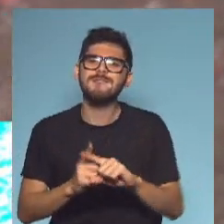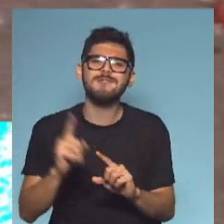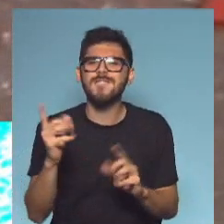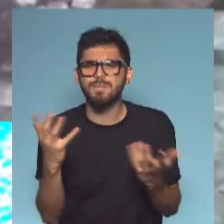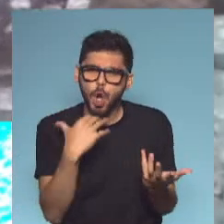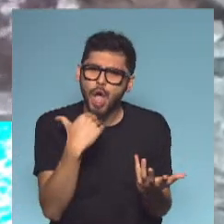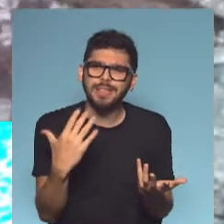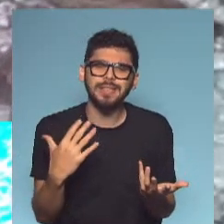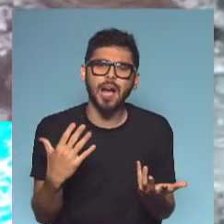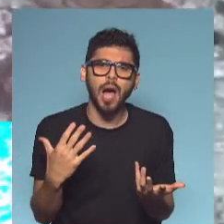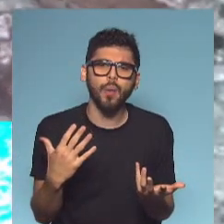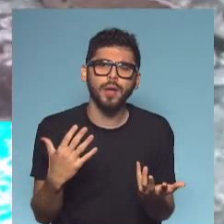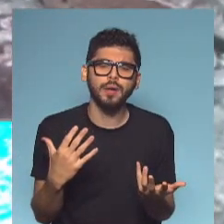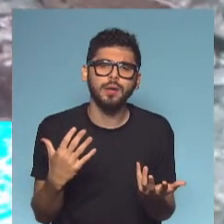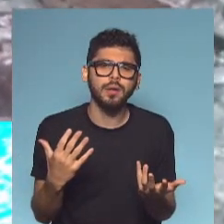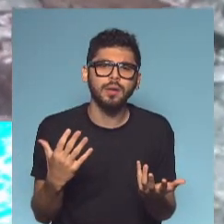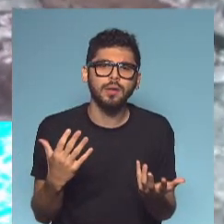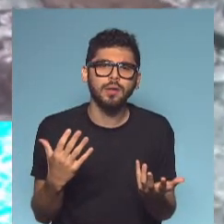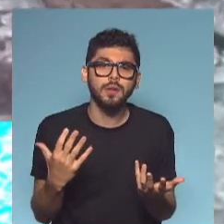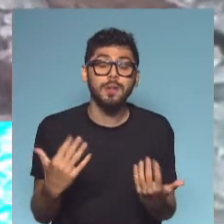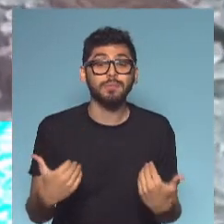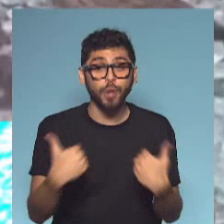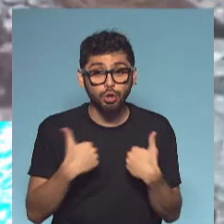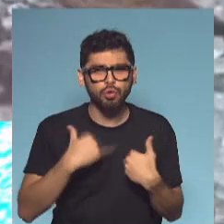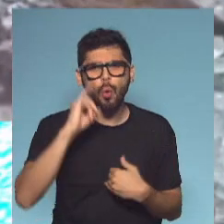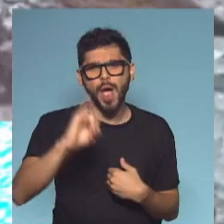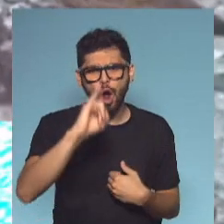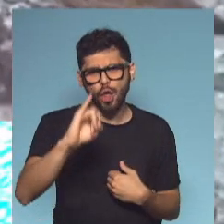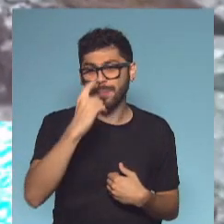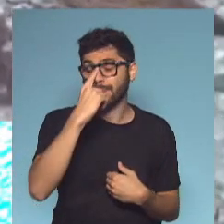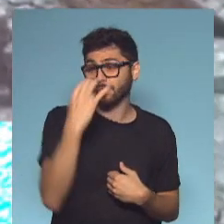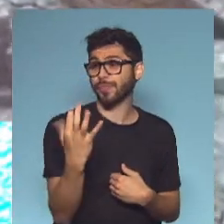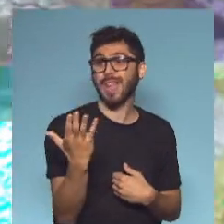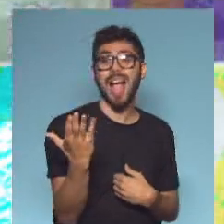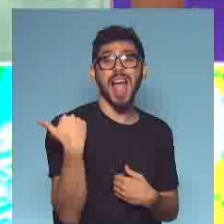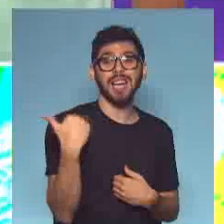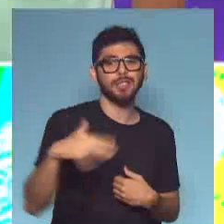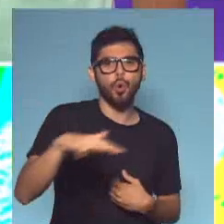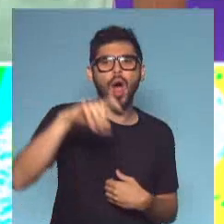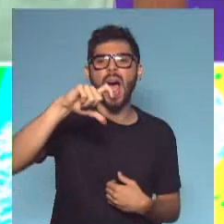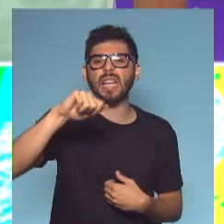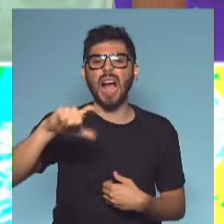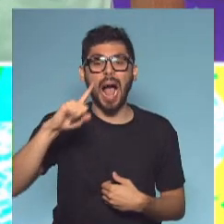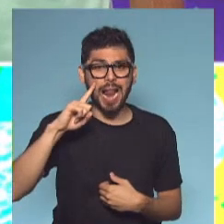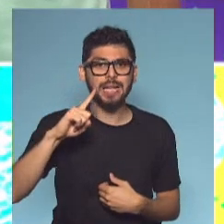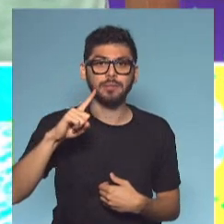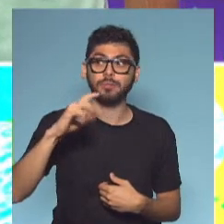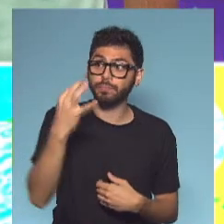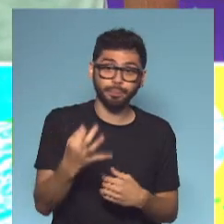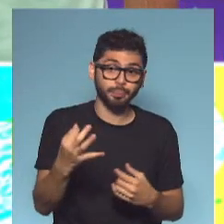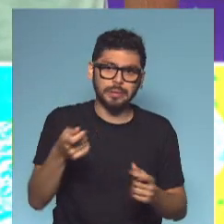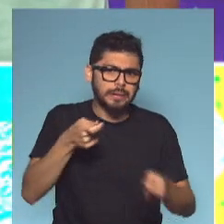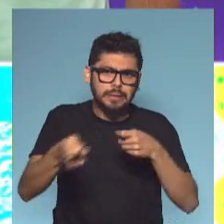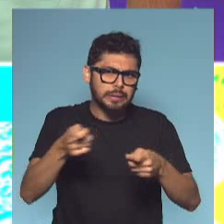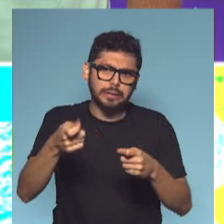mensurar la represión? Pues yo voy a contar algo que sucedió ayer. En Cali vienen sucediendo masacres todos los días